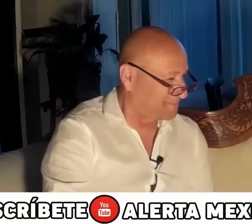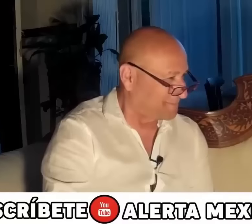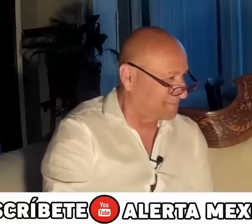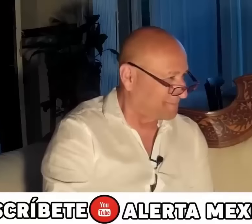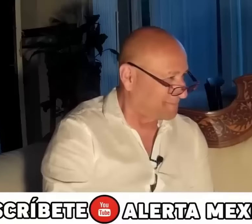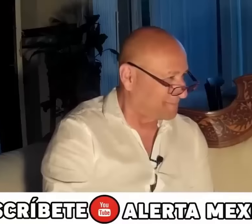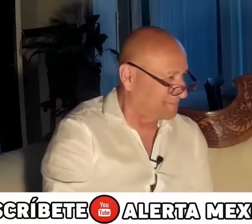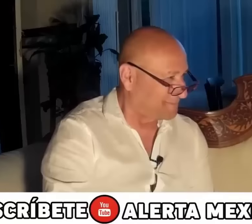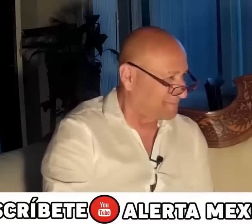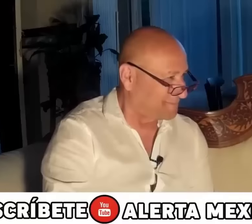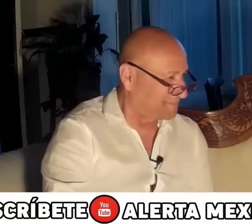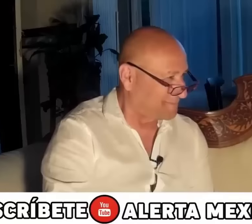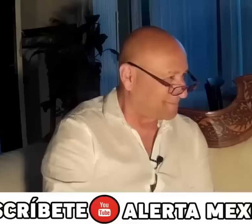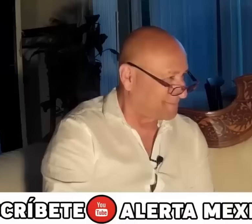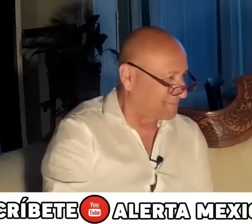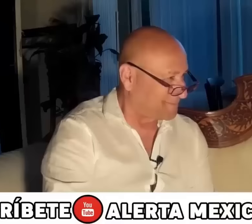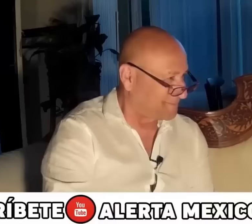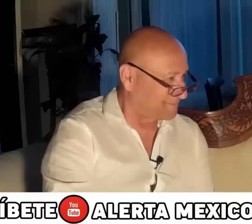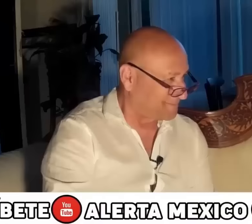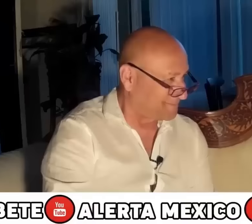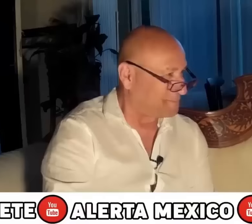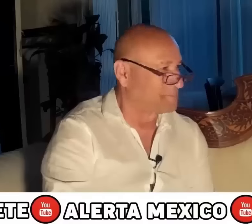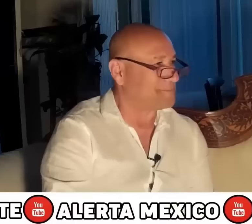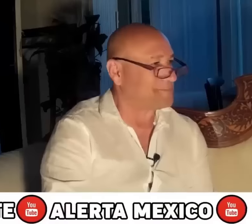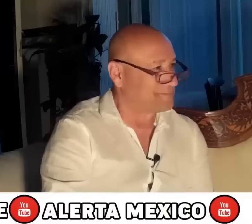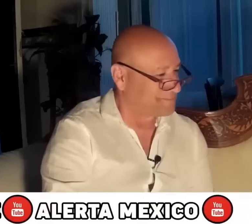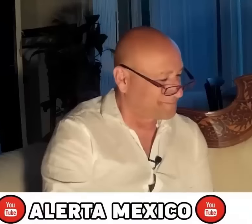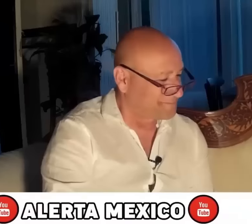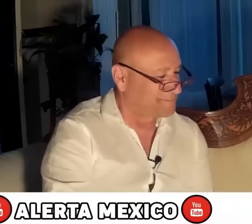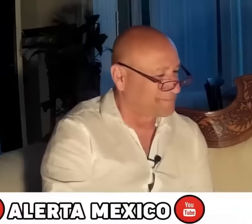por experiencia, es la crítica de nuestro gremio.